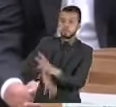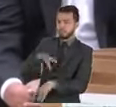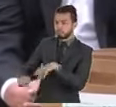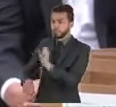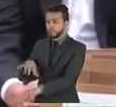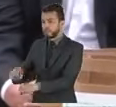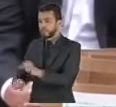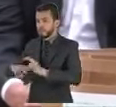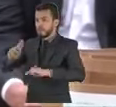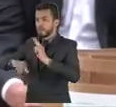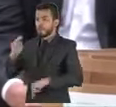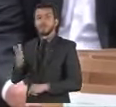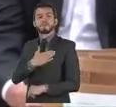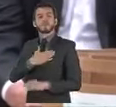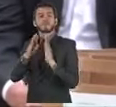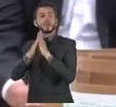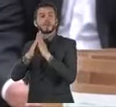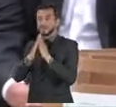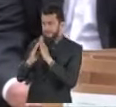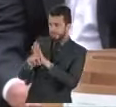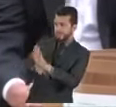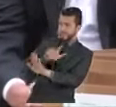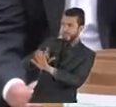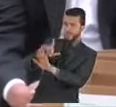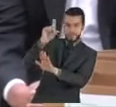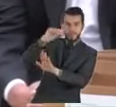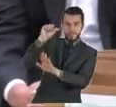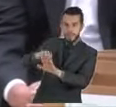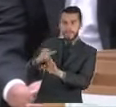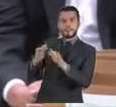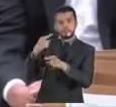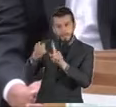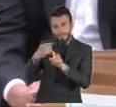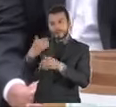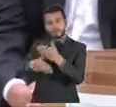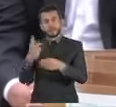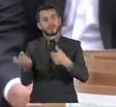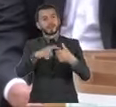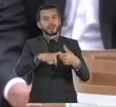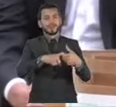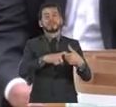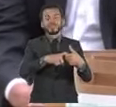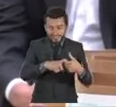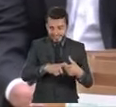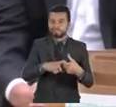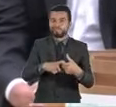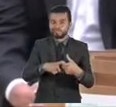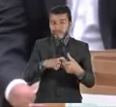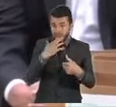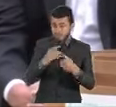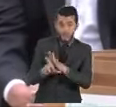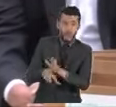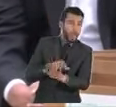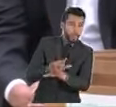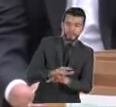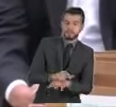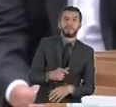reconoce su creación y su desarrollo informal, pues tiende a ser segregada, tiende a